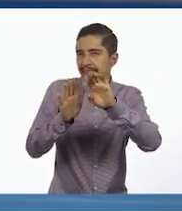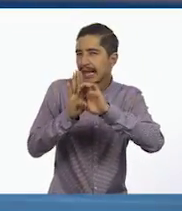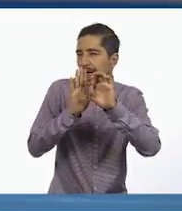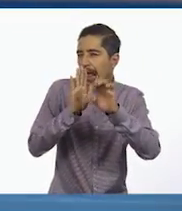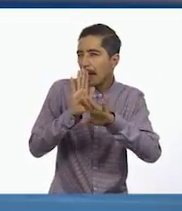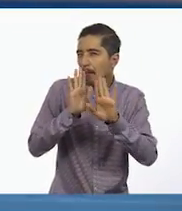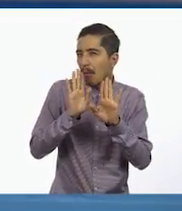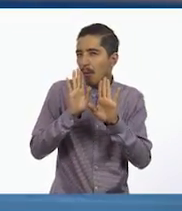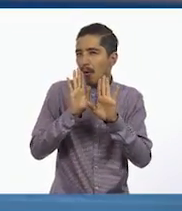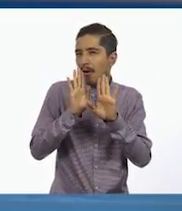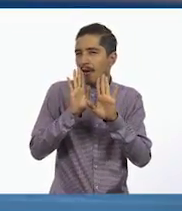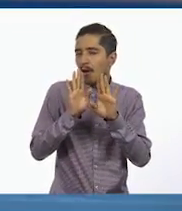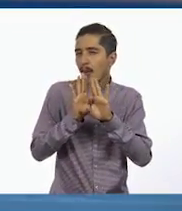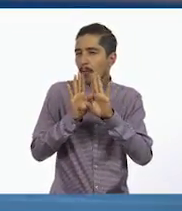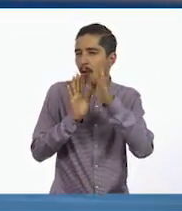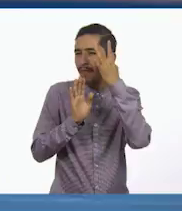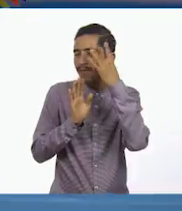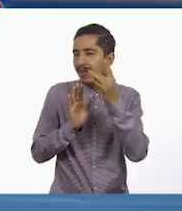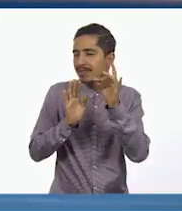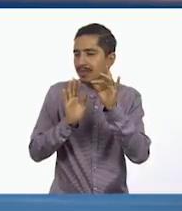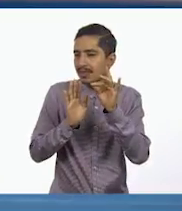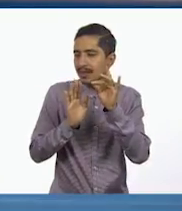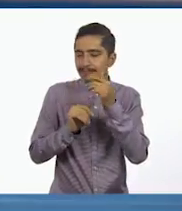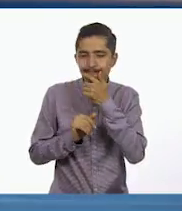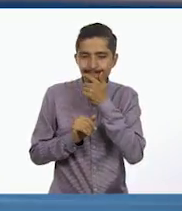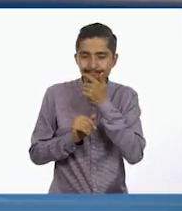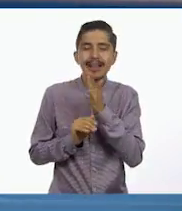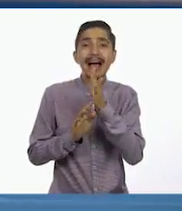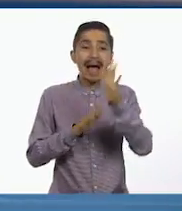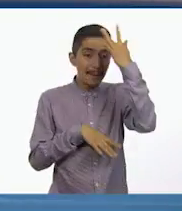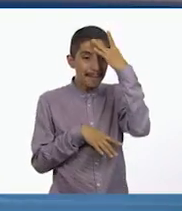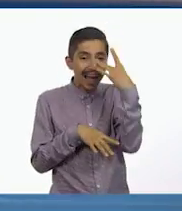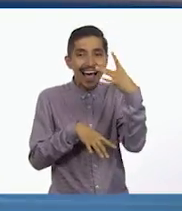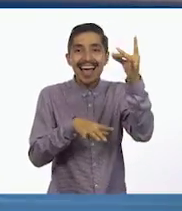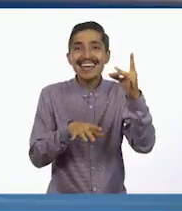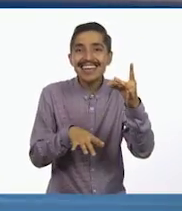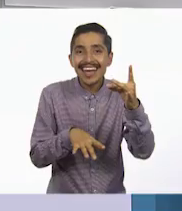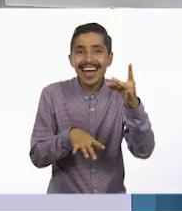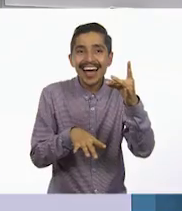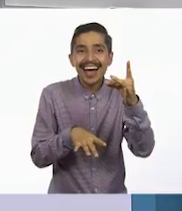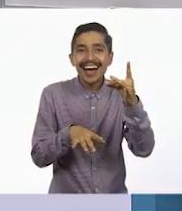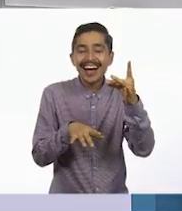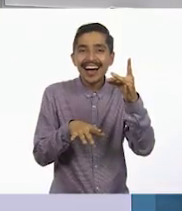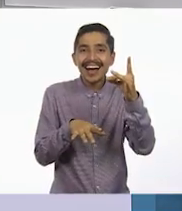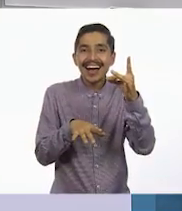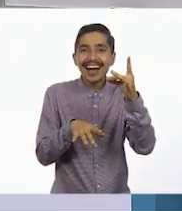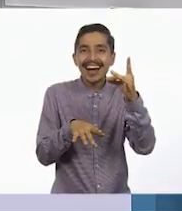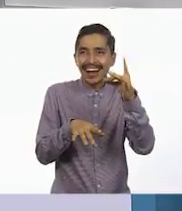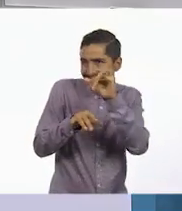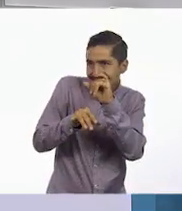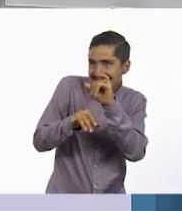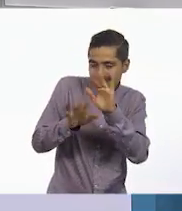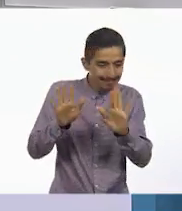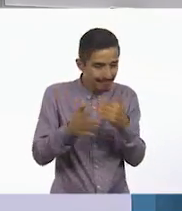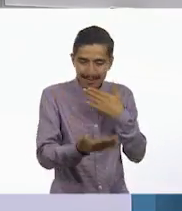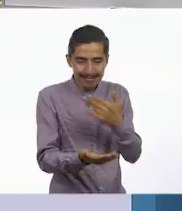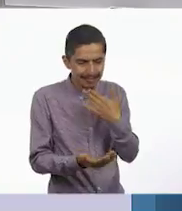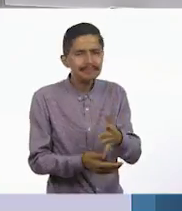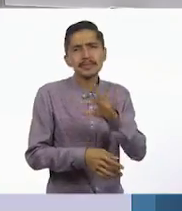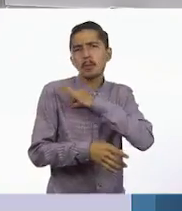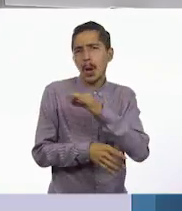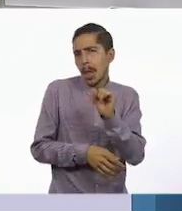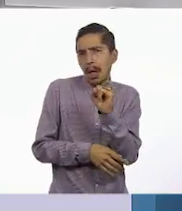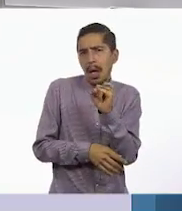de fantasía, como la magia, maestro. Muy bien, Tom. También puede tener